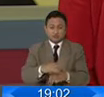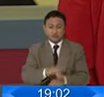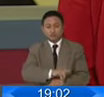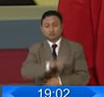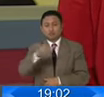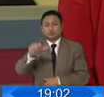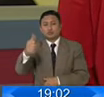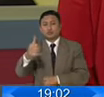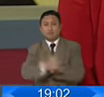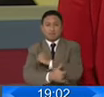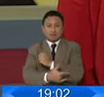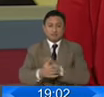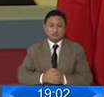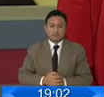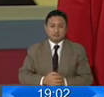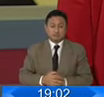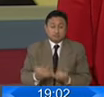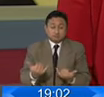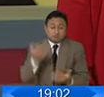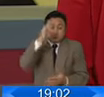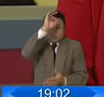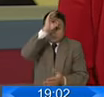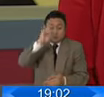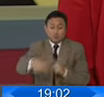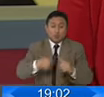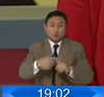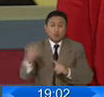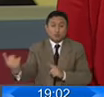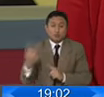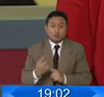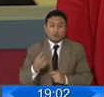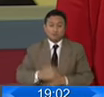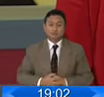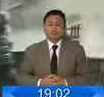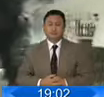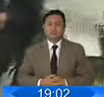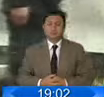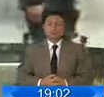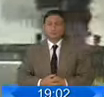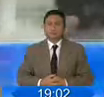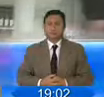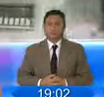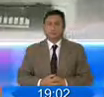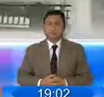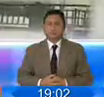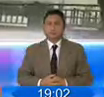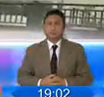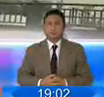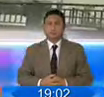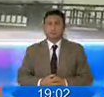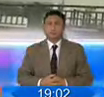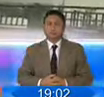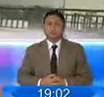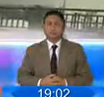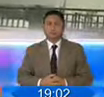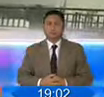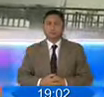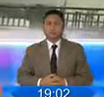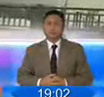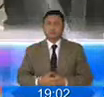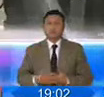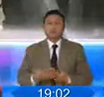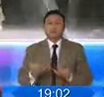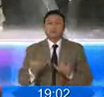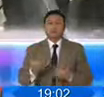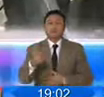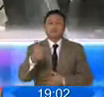país. Aún no se ha determinado una nueva fecha para este proceso. La diligencia judicial estaba prevista se realice a las 10 de la